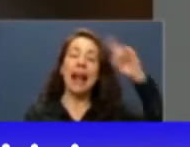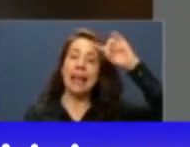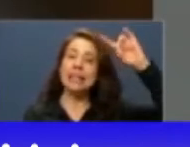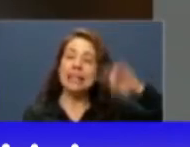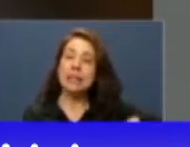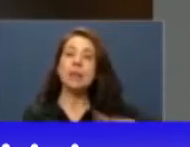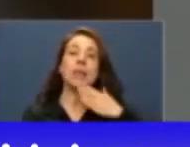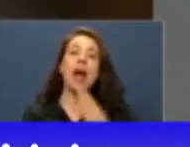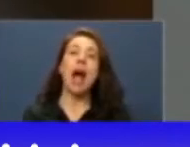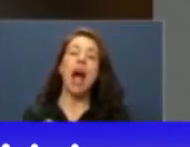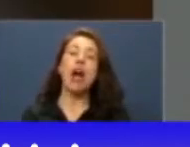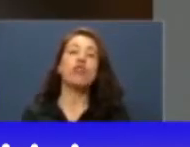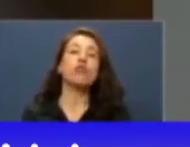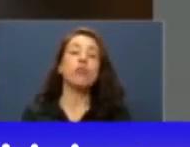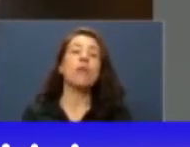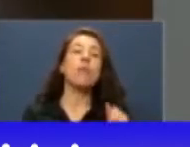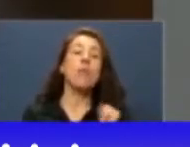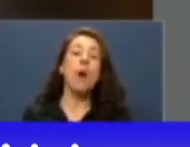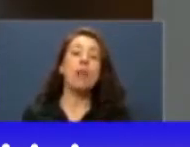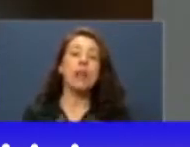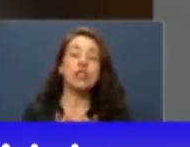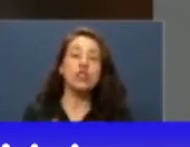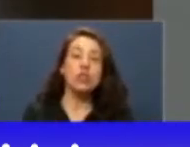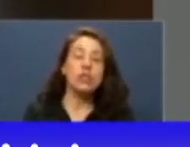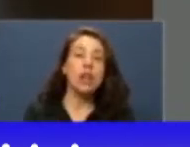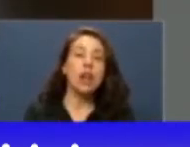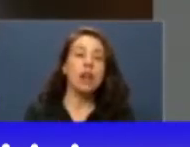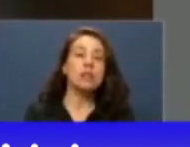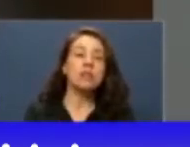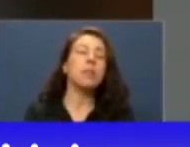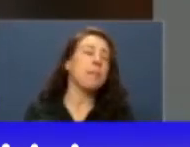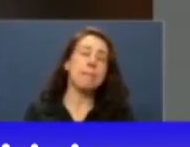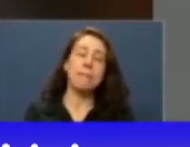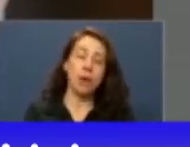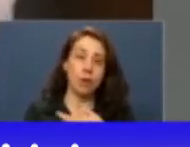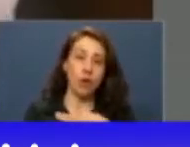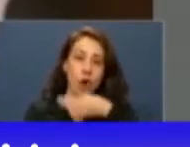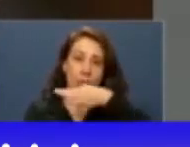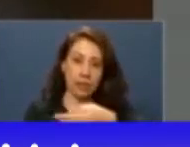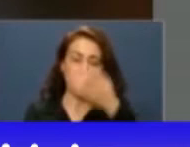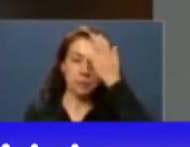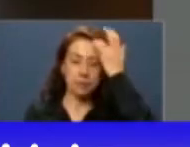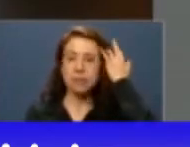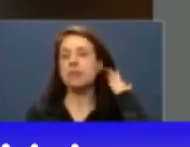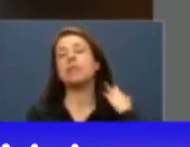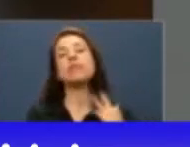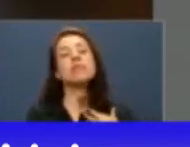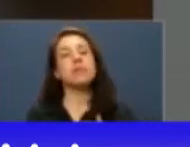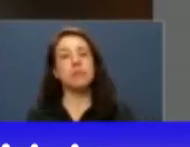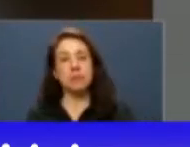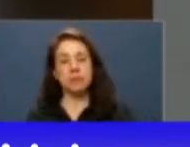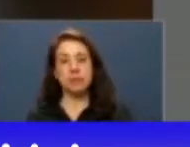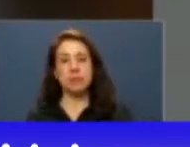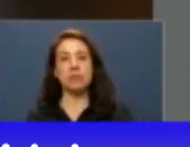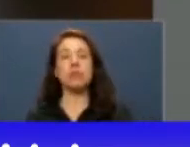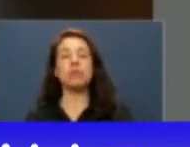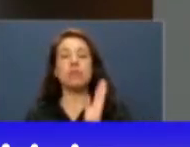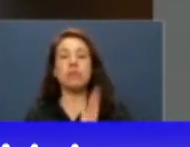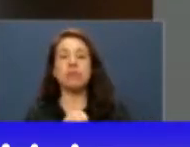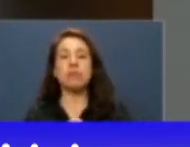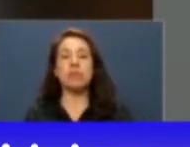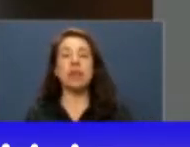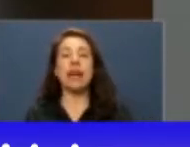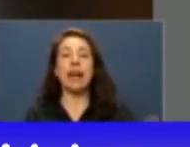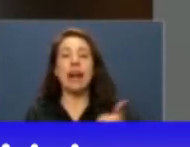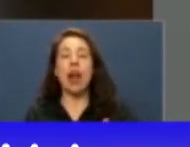tanto ayude a encontrar soluciones a algunos de los ejemplos que daré a continuación por ejemplo remoción de